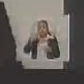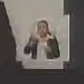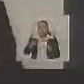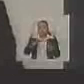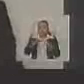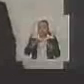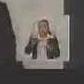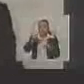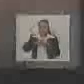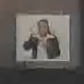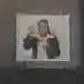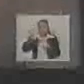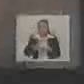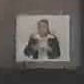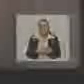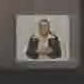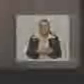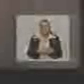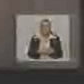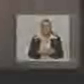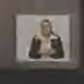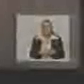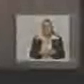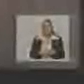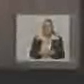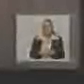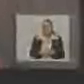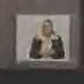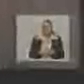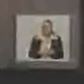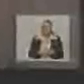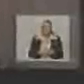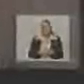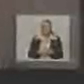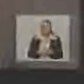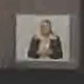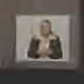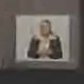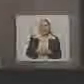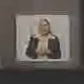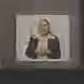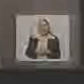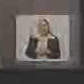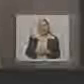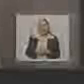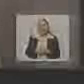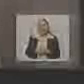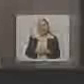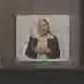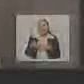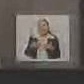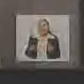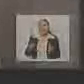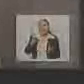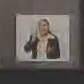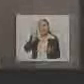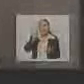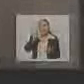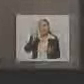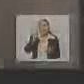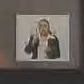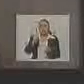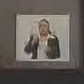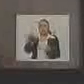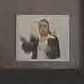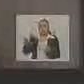trabajo. Gracias. Gracias. Le damos entonces la palabra a la candidata de la Unión del PRD y el Partido del